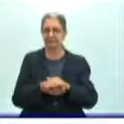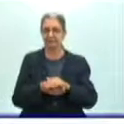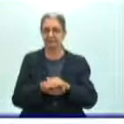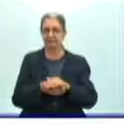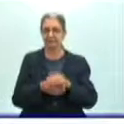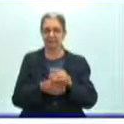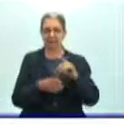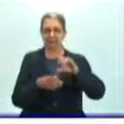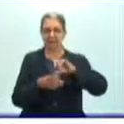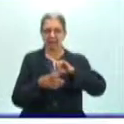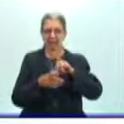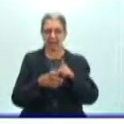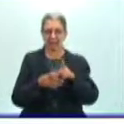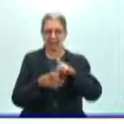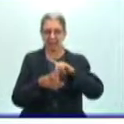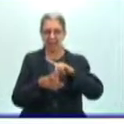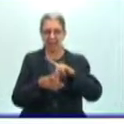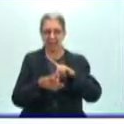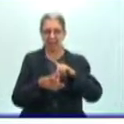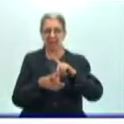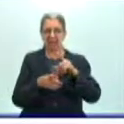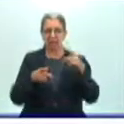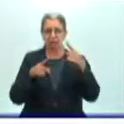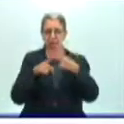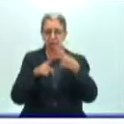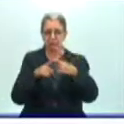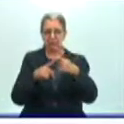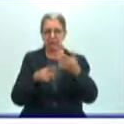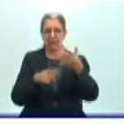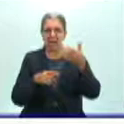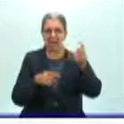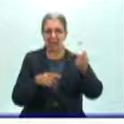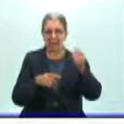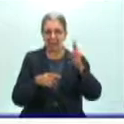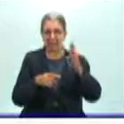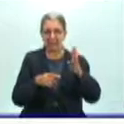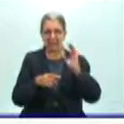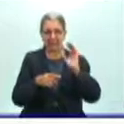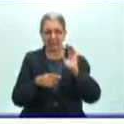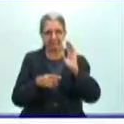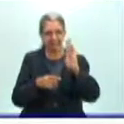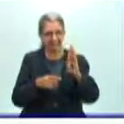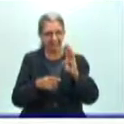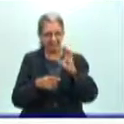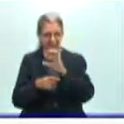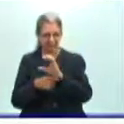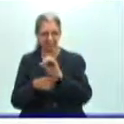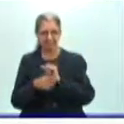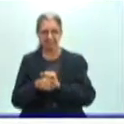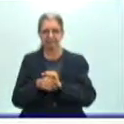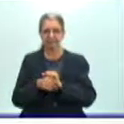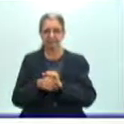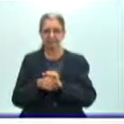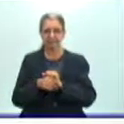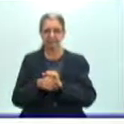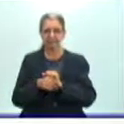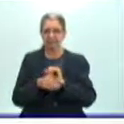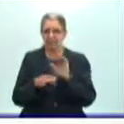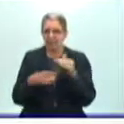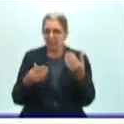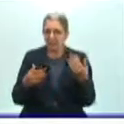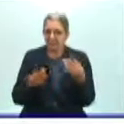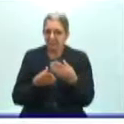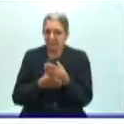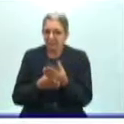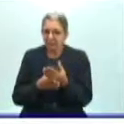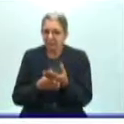por la adición del arco AB y el arco BC. ¿Y qué sucede con el arco BD, que es